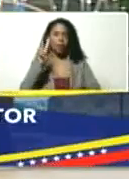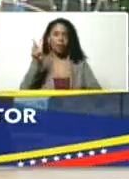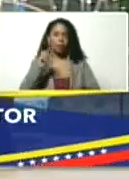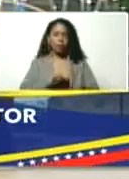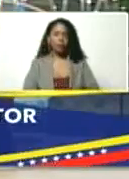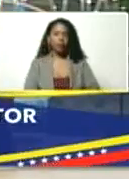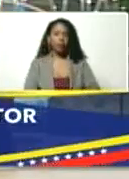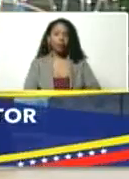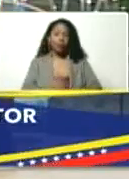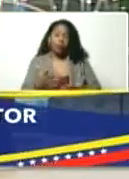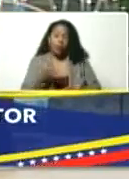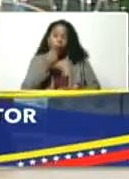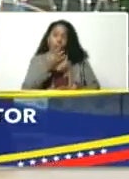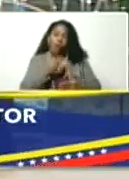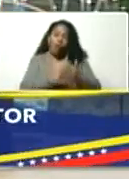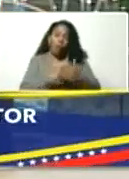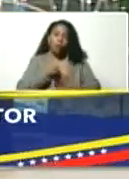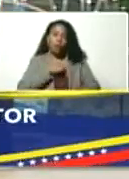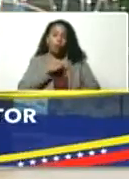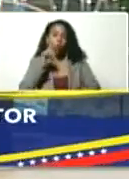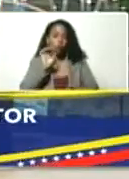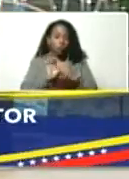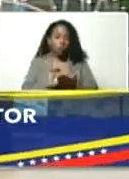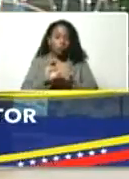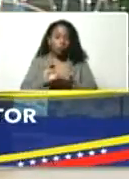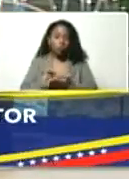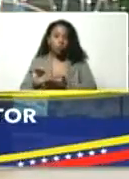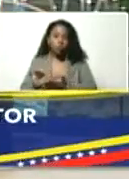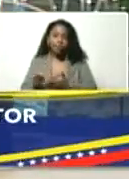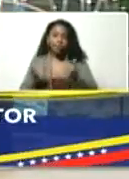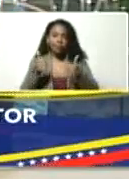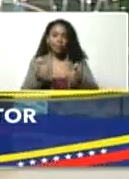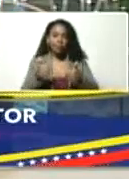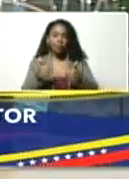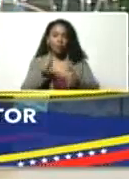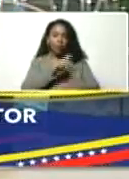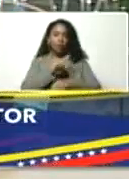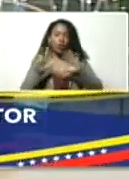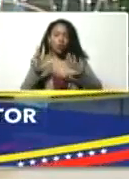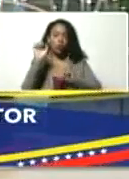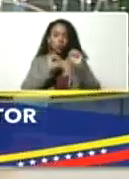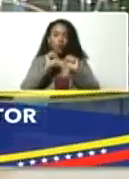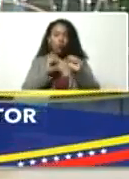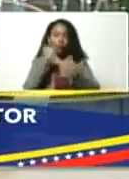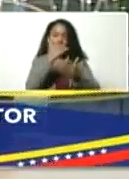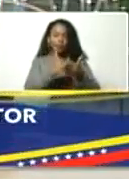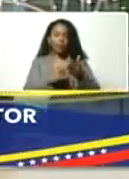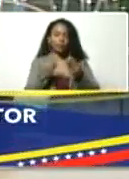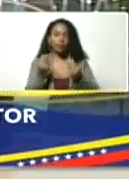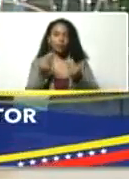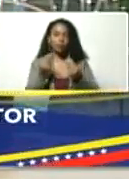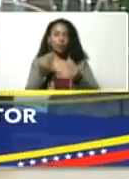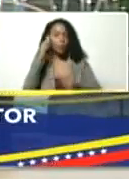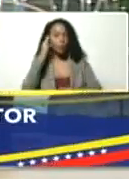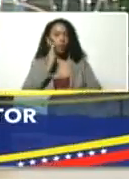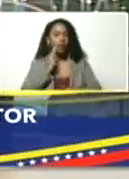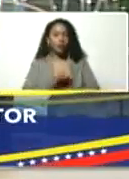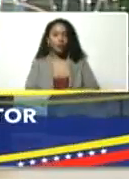2022. Así que bueno, vamos nosotros en una estrategia correcta de los 18 motores de la agenda económica